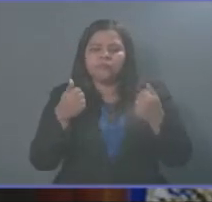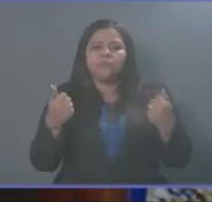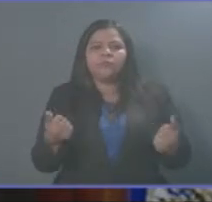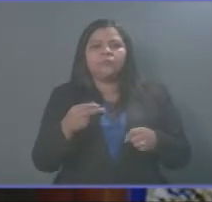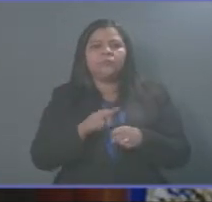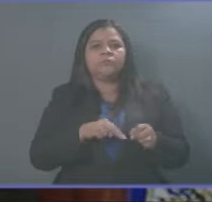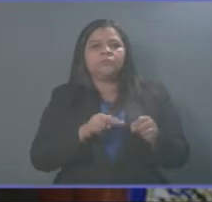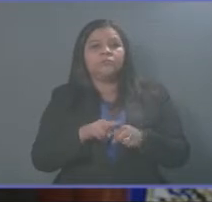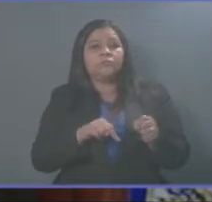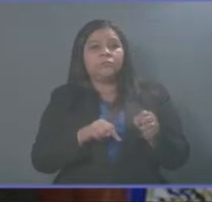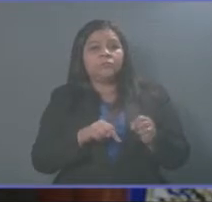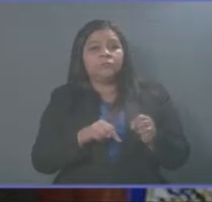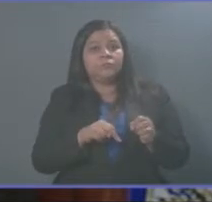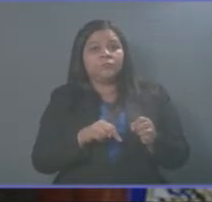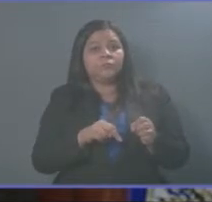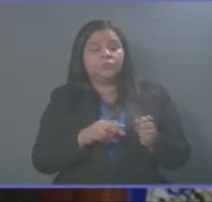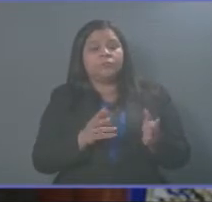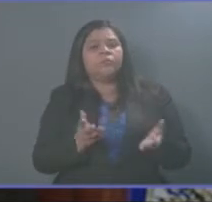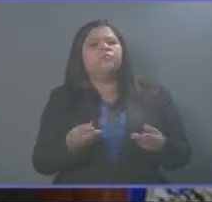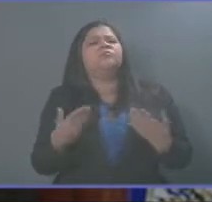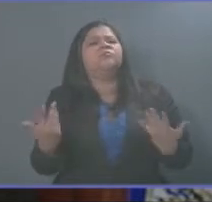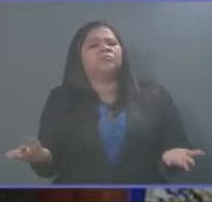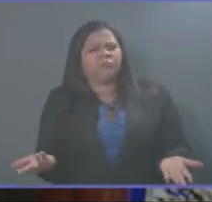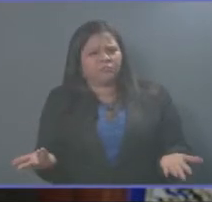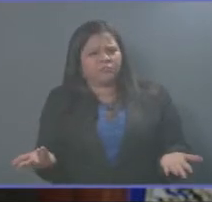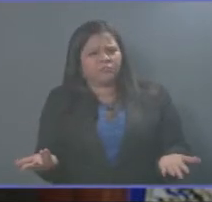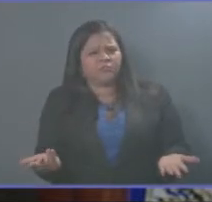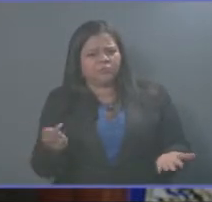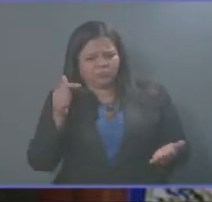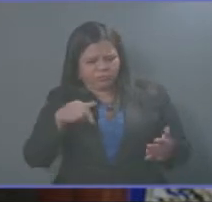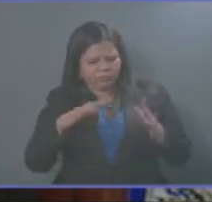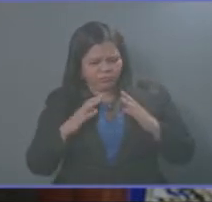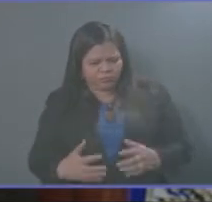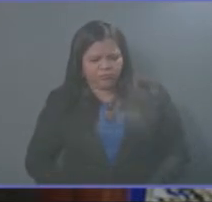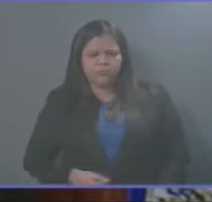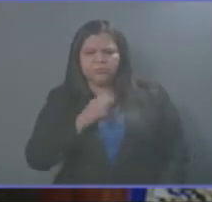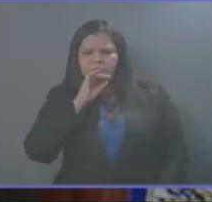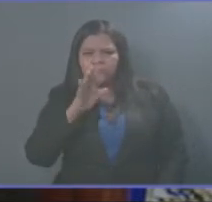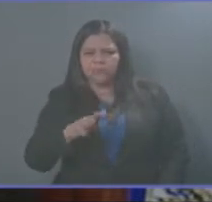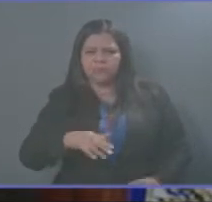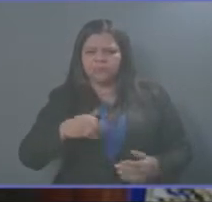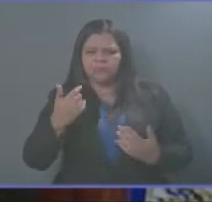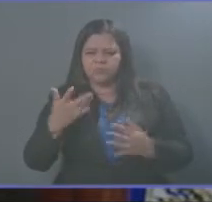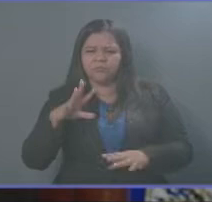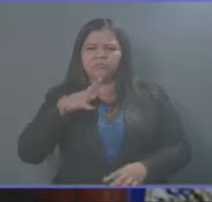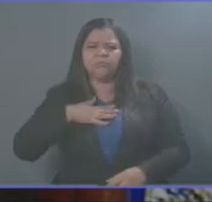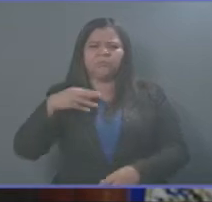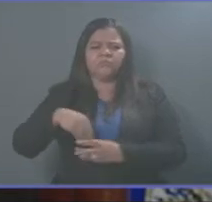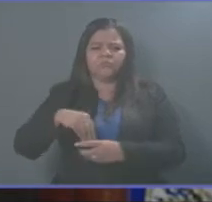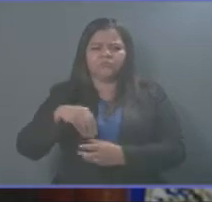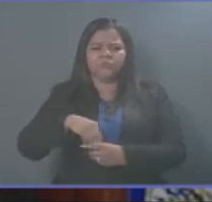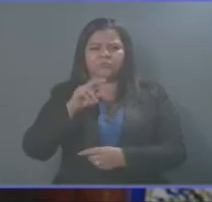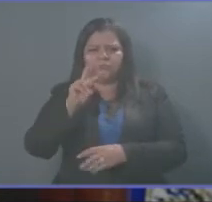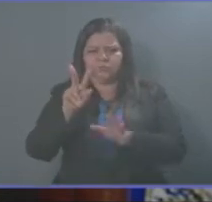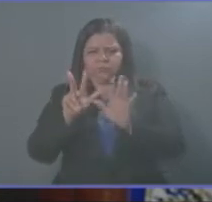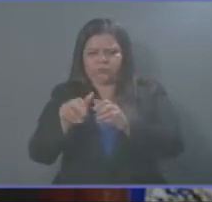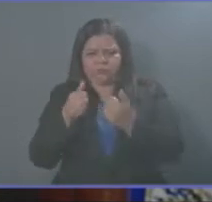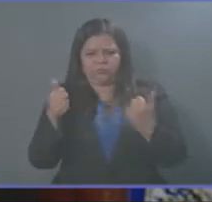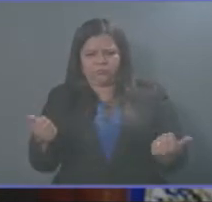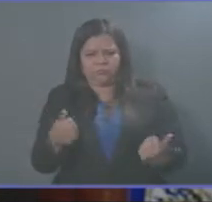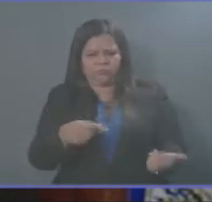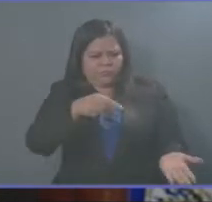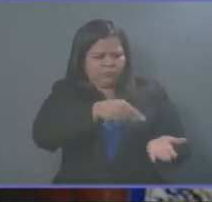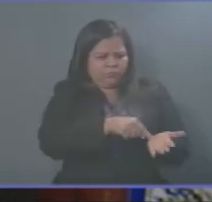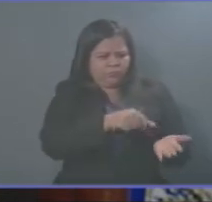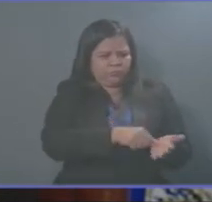dólares. ¿Cómo resulta ahora que venga a decir este gobierno que le sobran 28 millones? Si deben